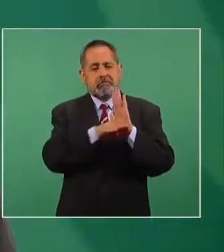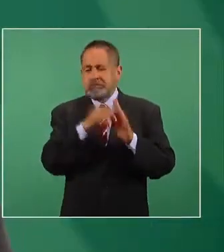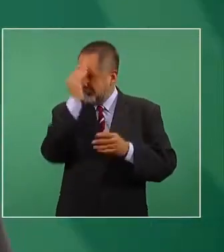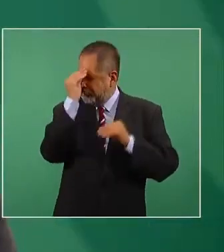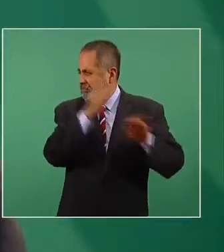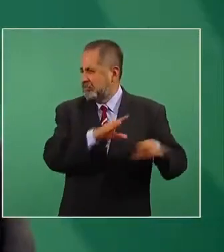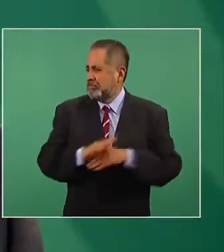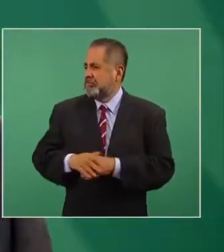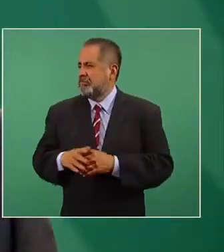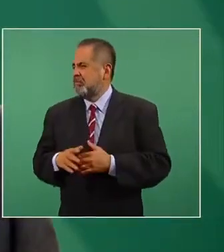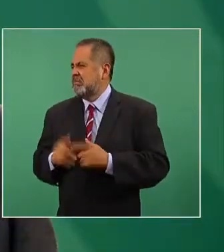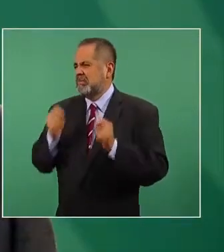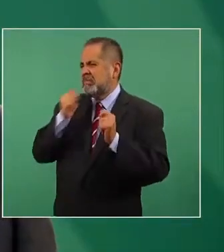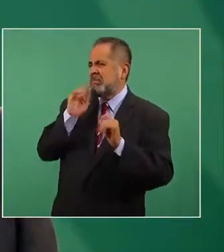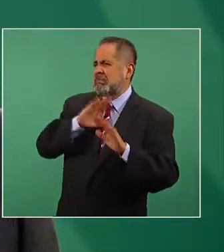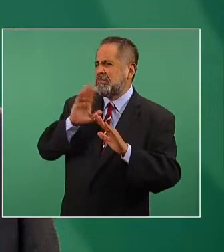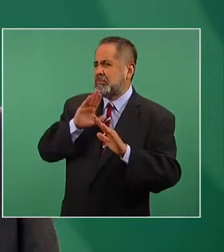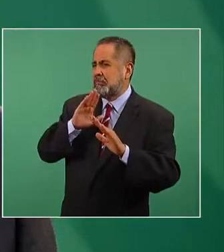Nada más van los domingos a